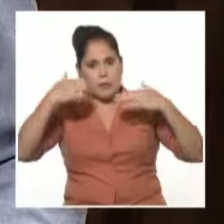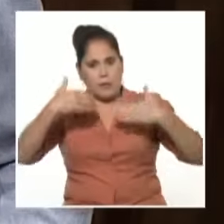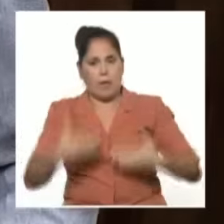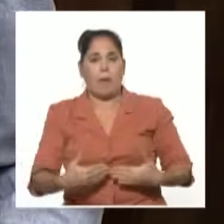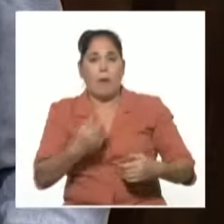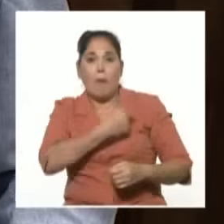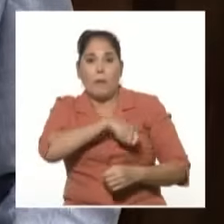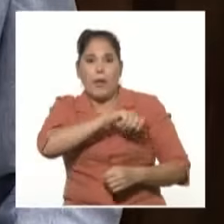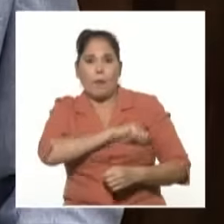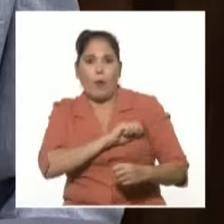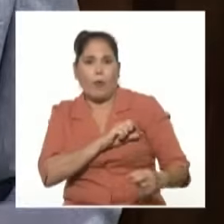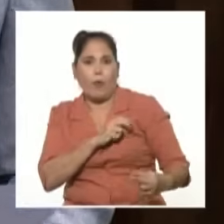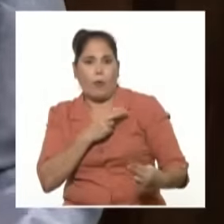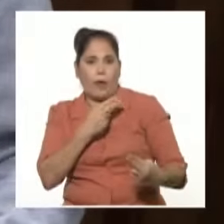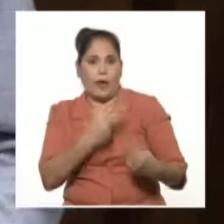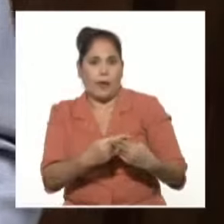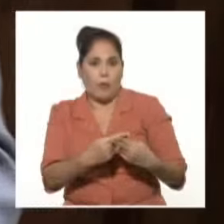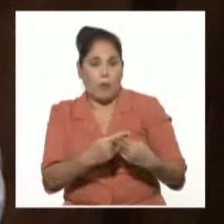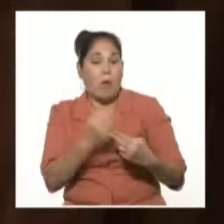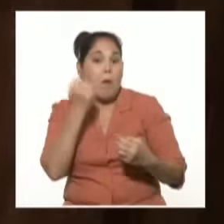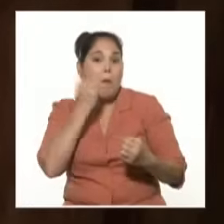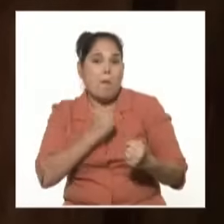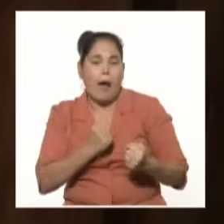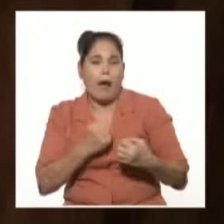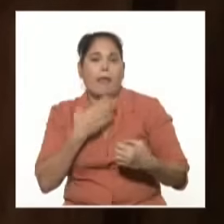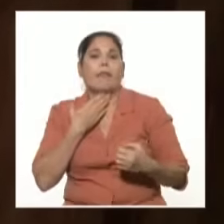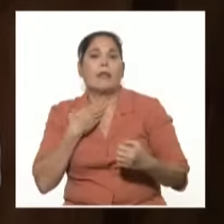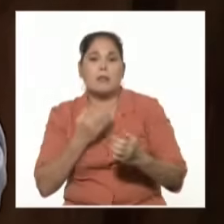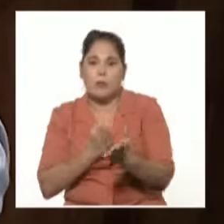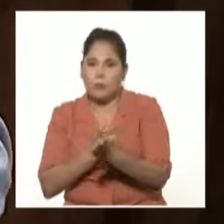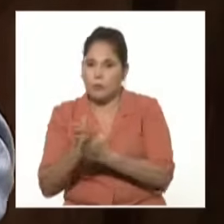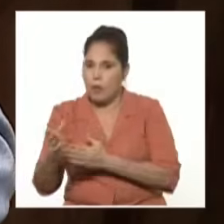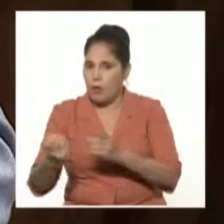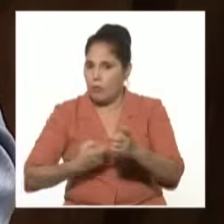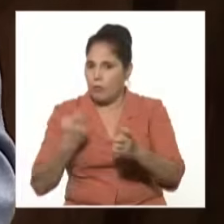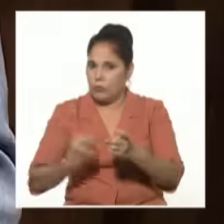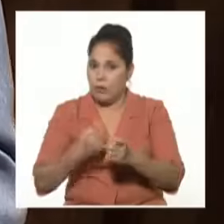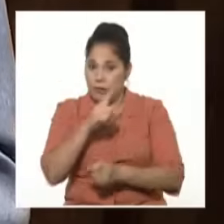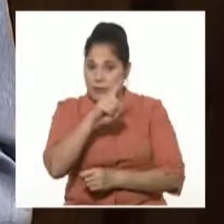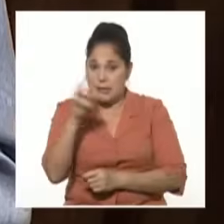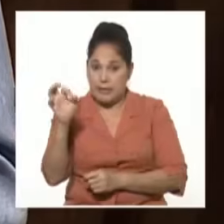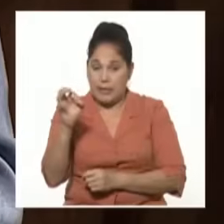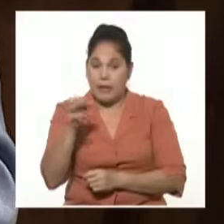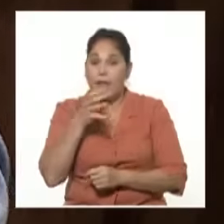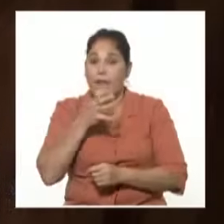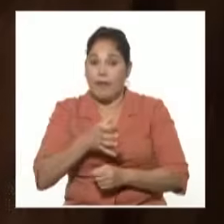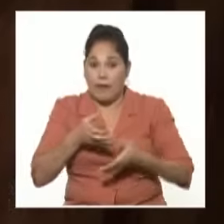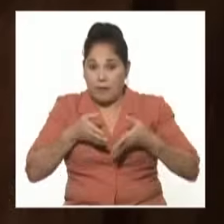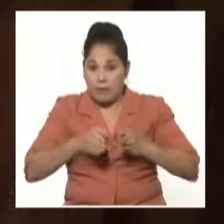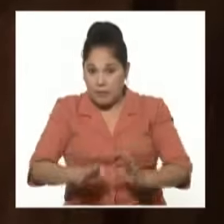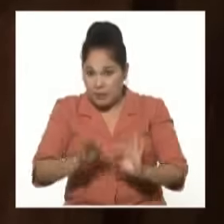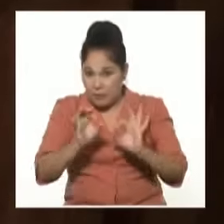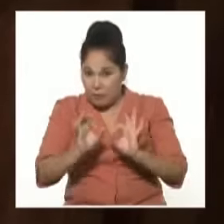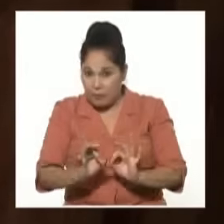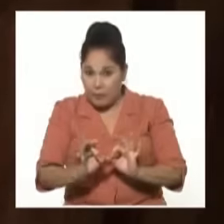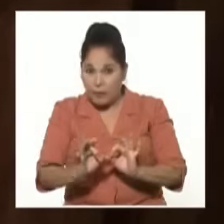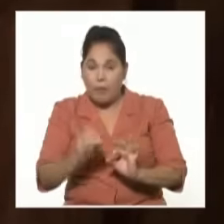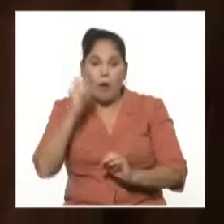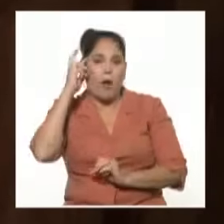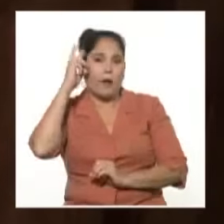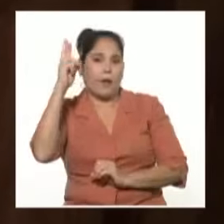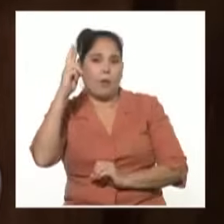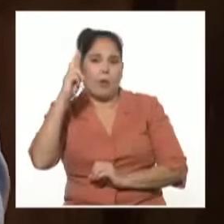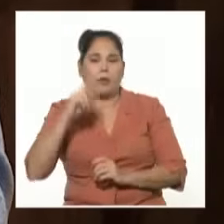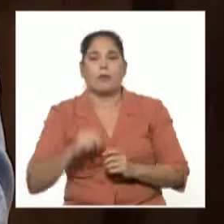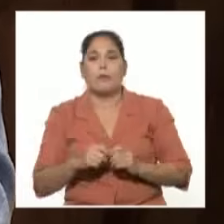pueblo heroico como la mayor inspiración. En el año del centenario del comandante en jefe, honremos su memoria con un